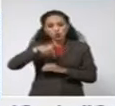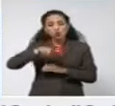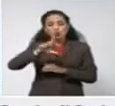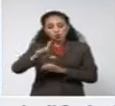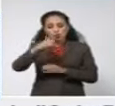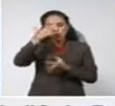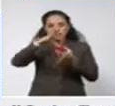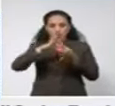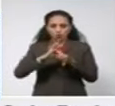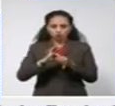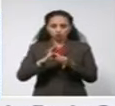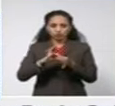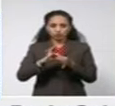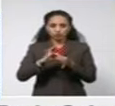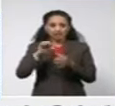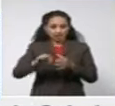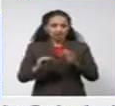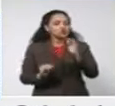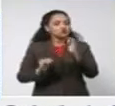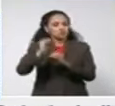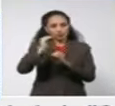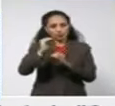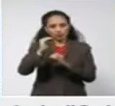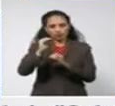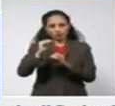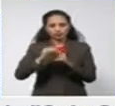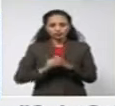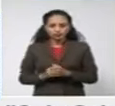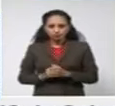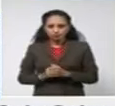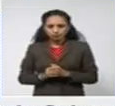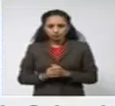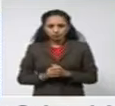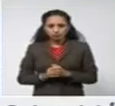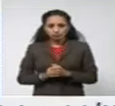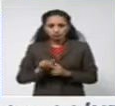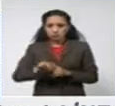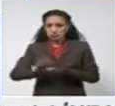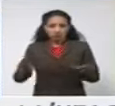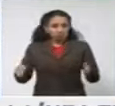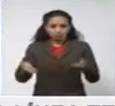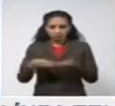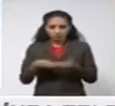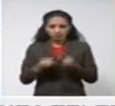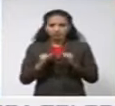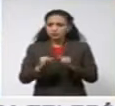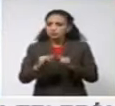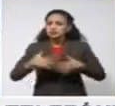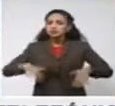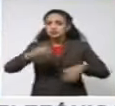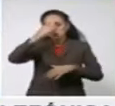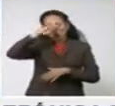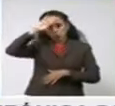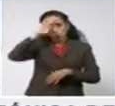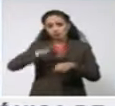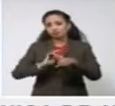agosto en su comportamiento. Hasta aquí la situación de Cuba. Hasta